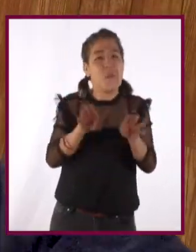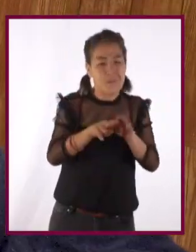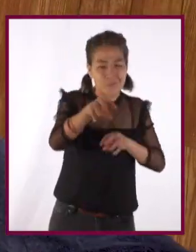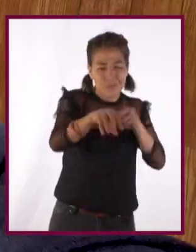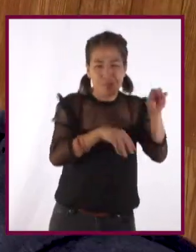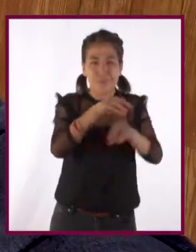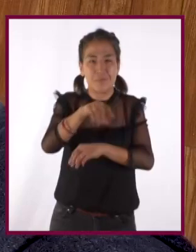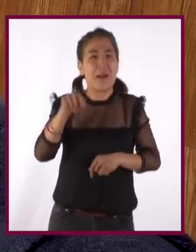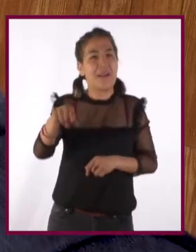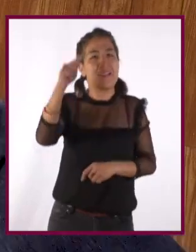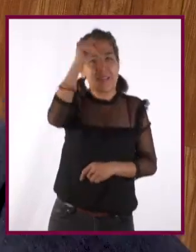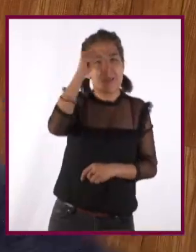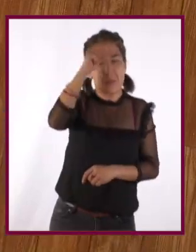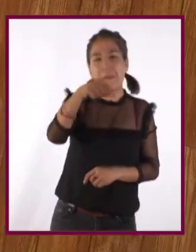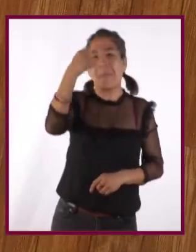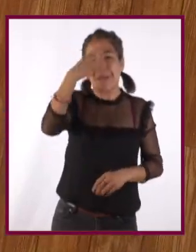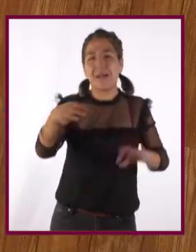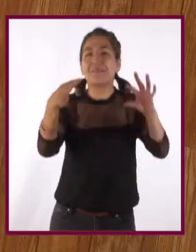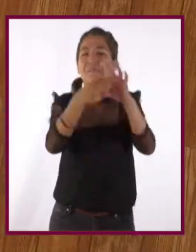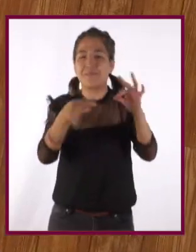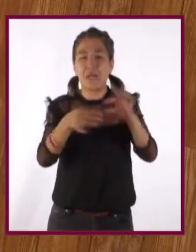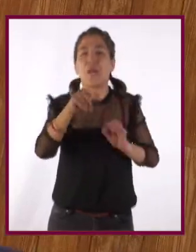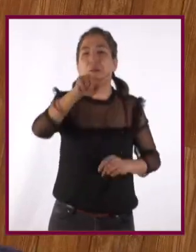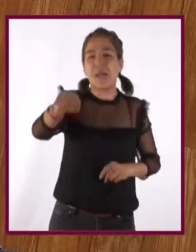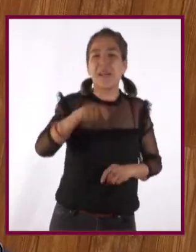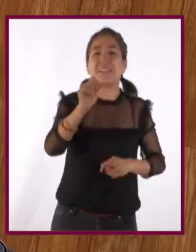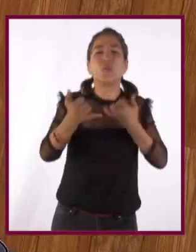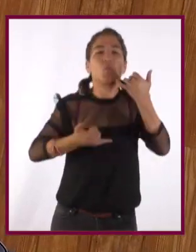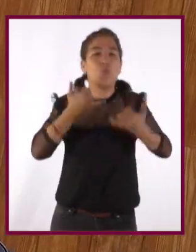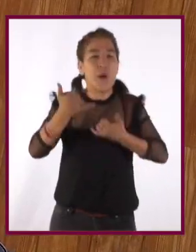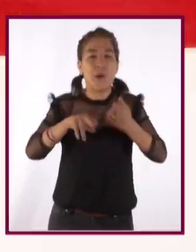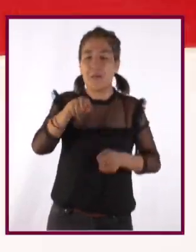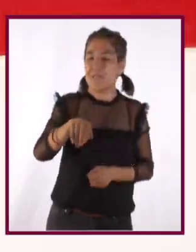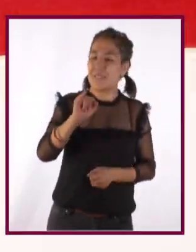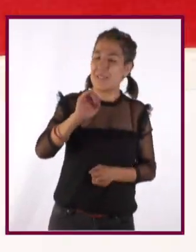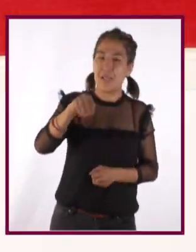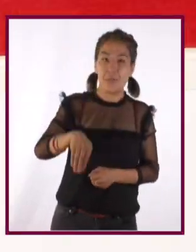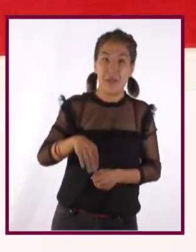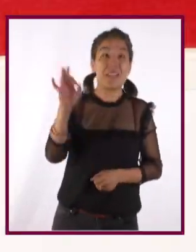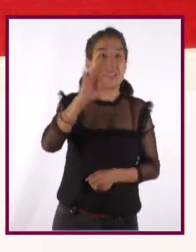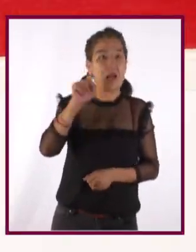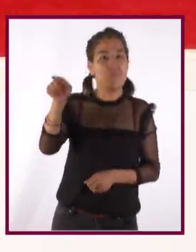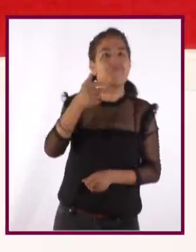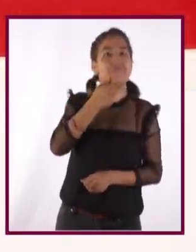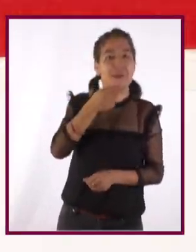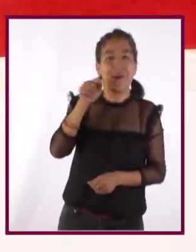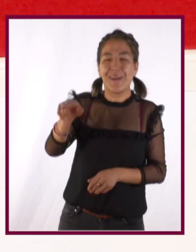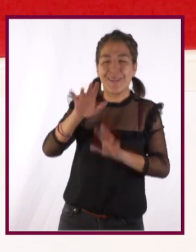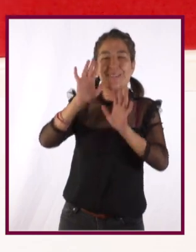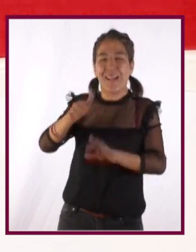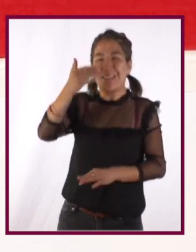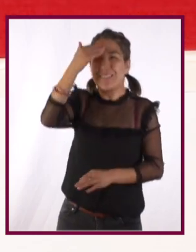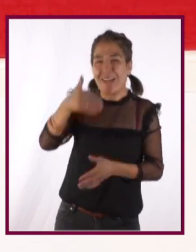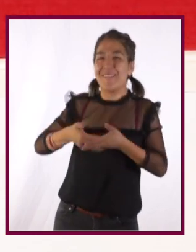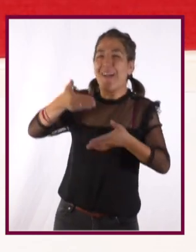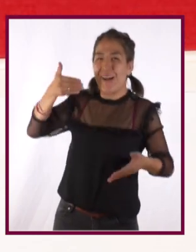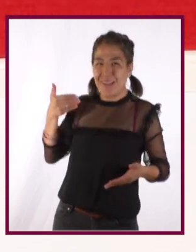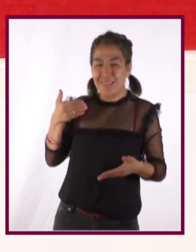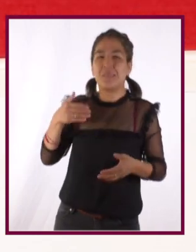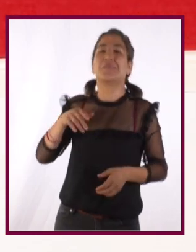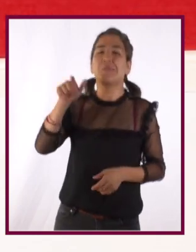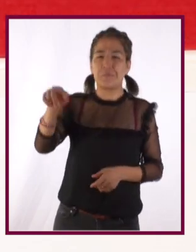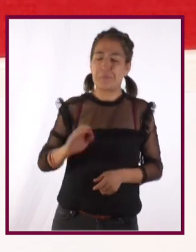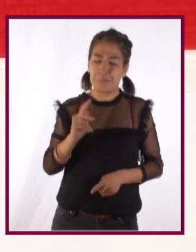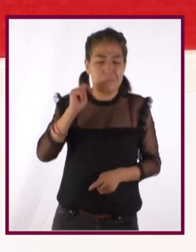investigues. Este es uno de los teoremas que explican los movimientos del juego de NIM y que seguramente Ernesto conocía de antemano,